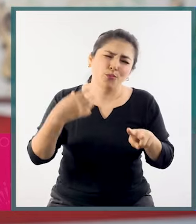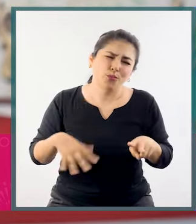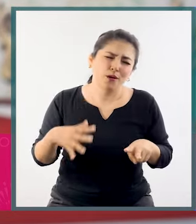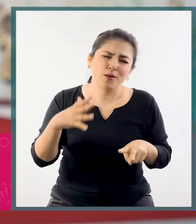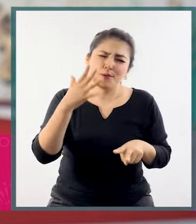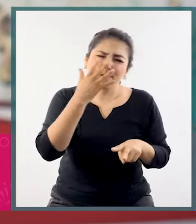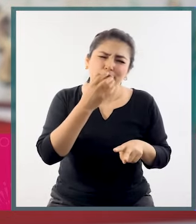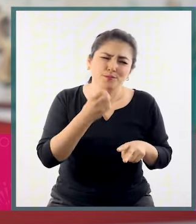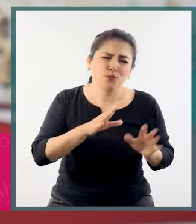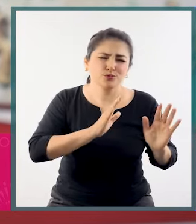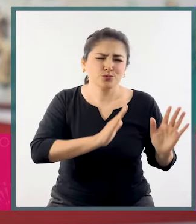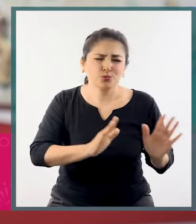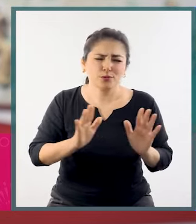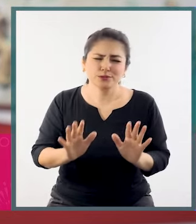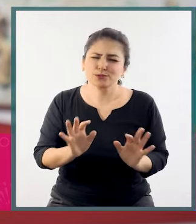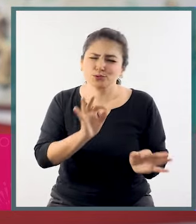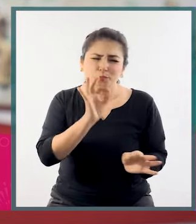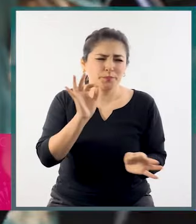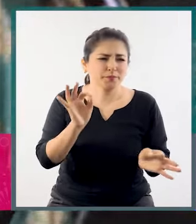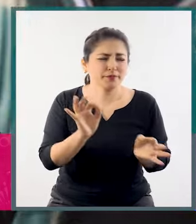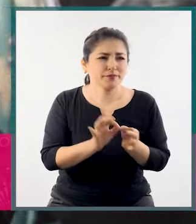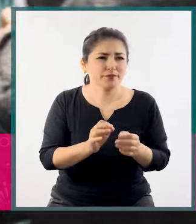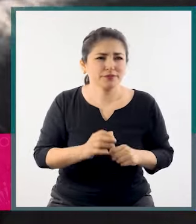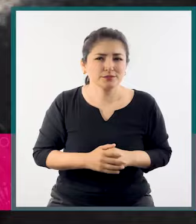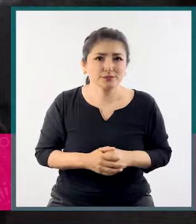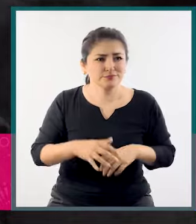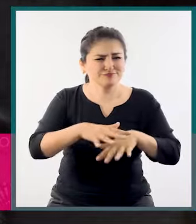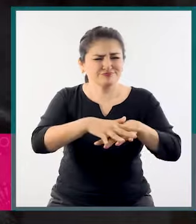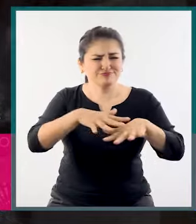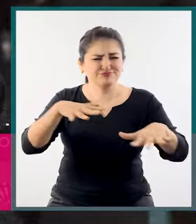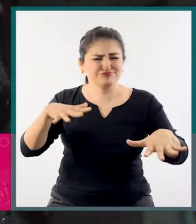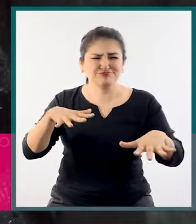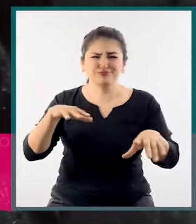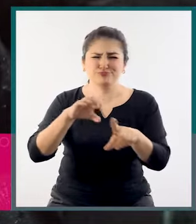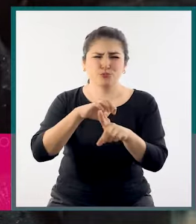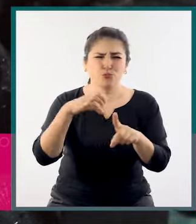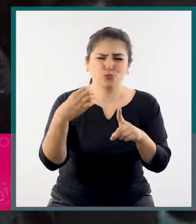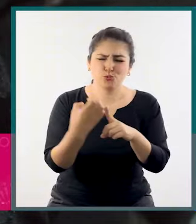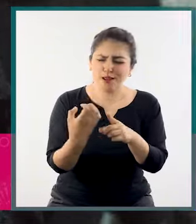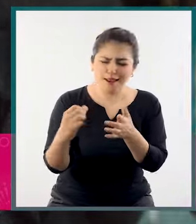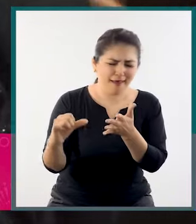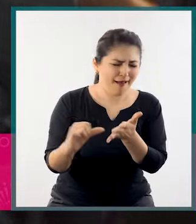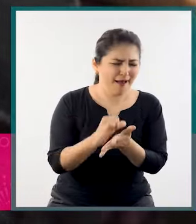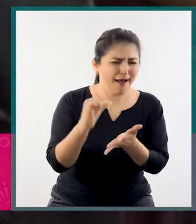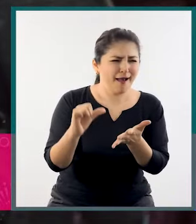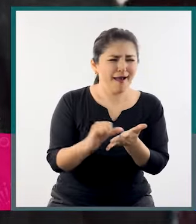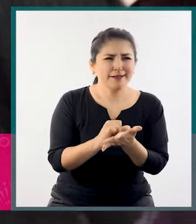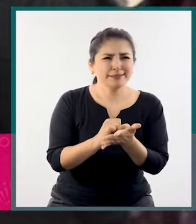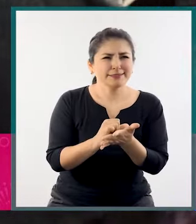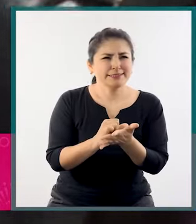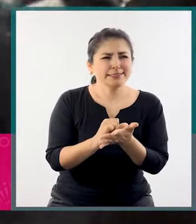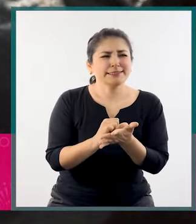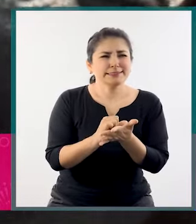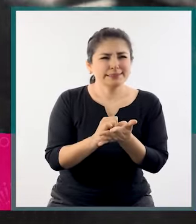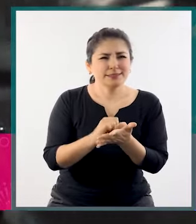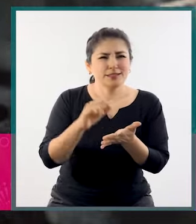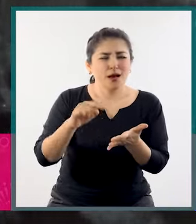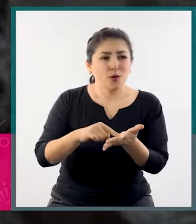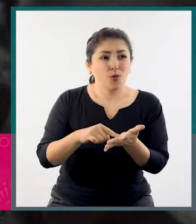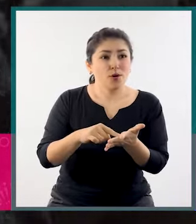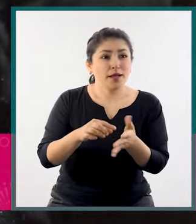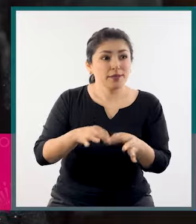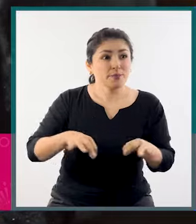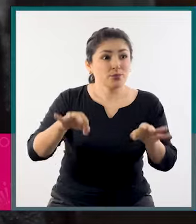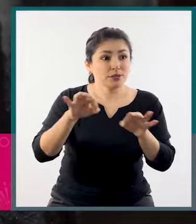toda la organización, todo el evento. Todo un gran evento cultural, artístico y sobre todo que